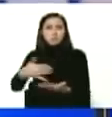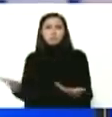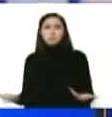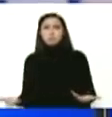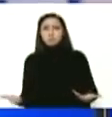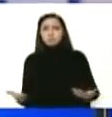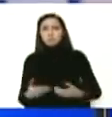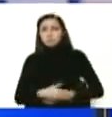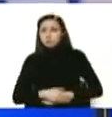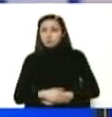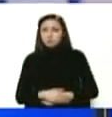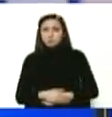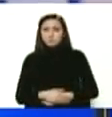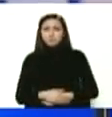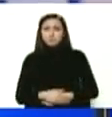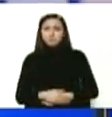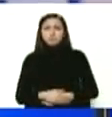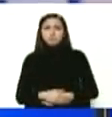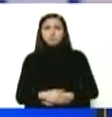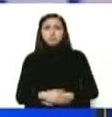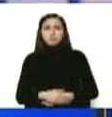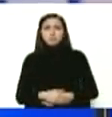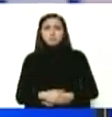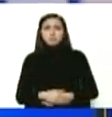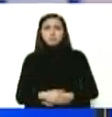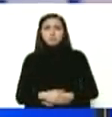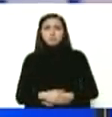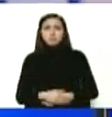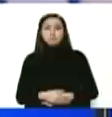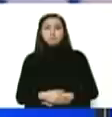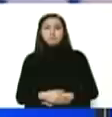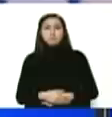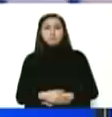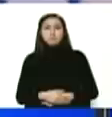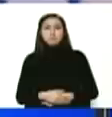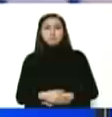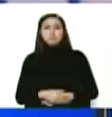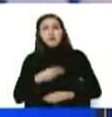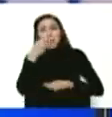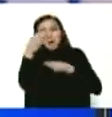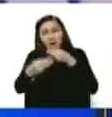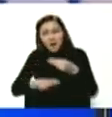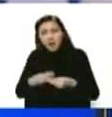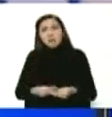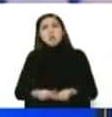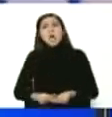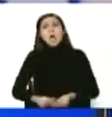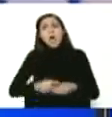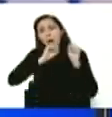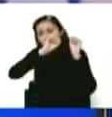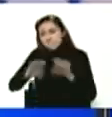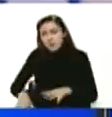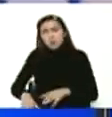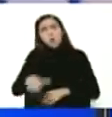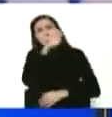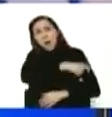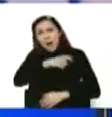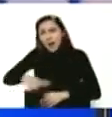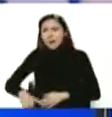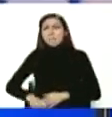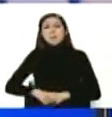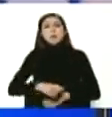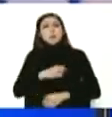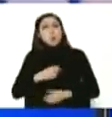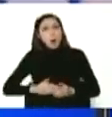Es una empresa, para más señas, que fue abandonada por sus dueños hace unos